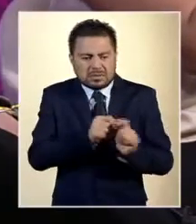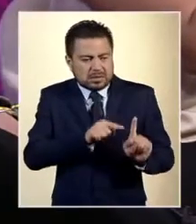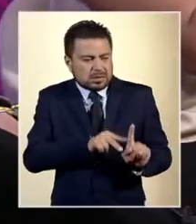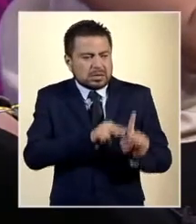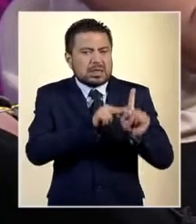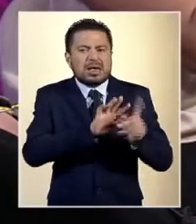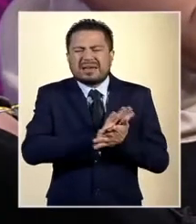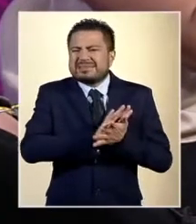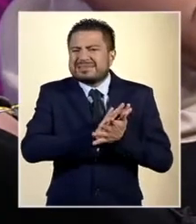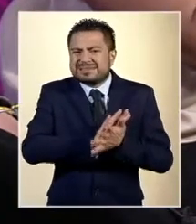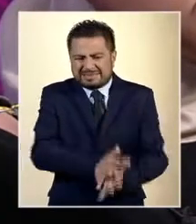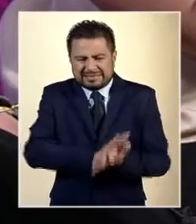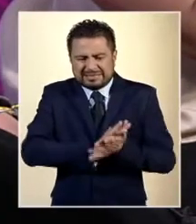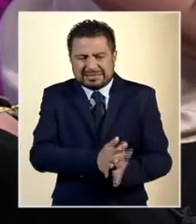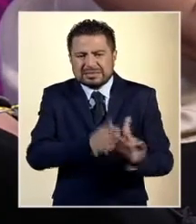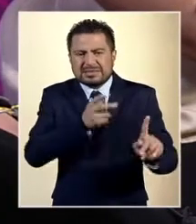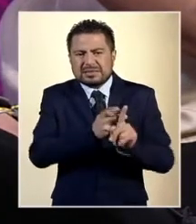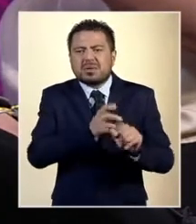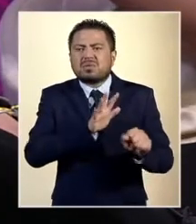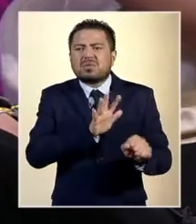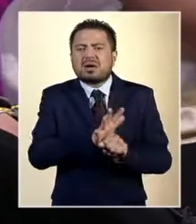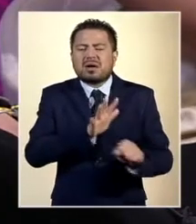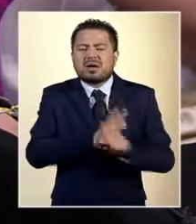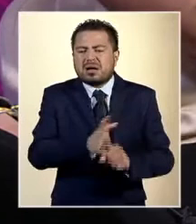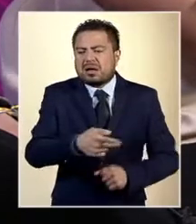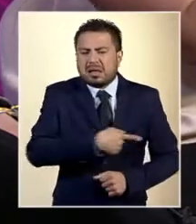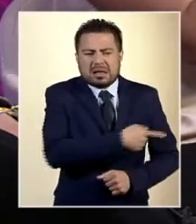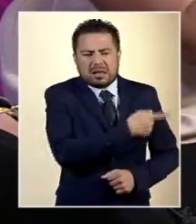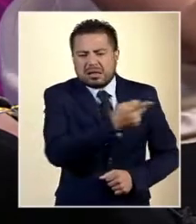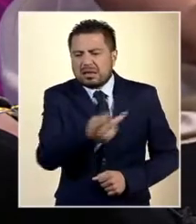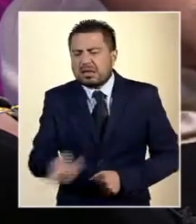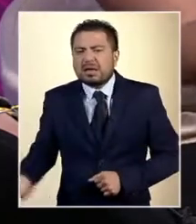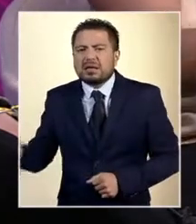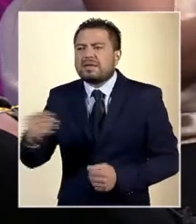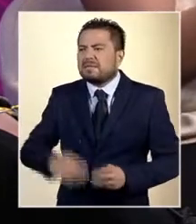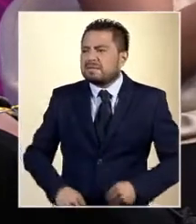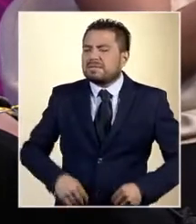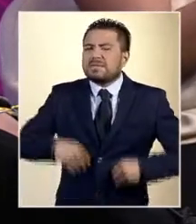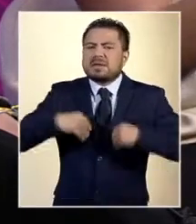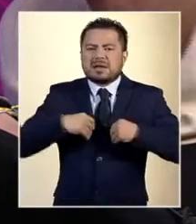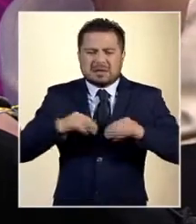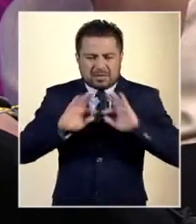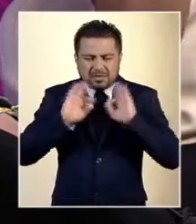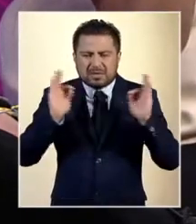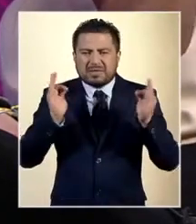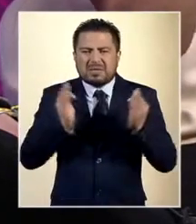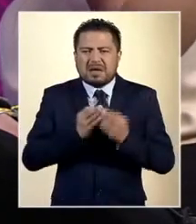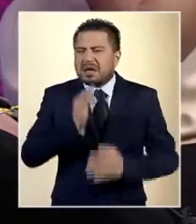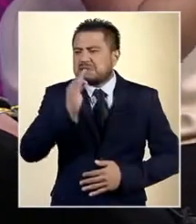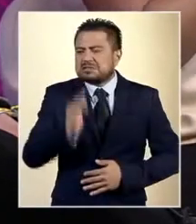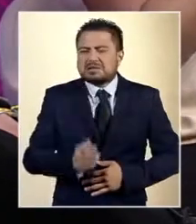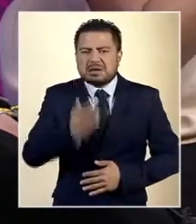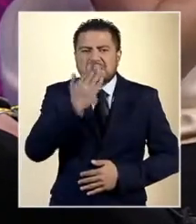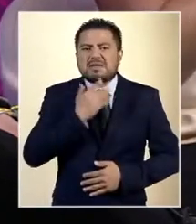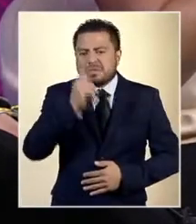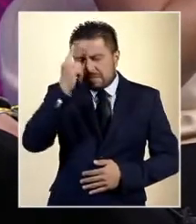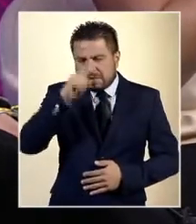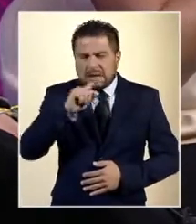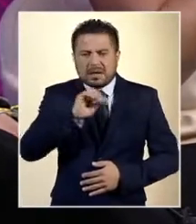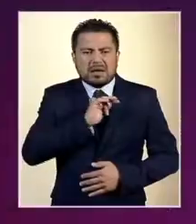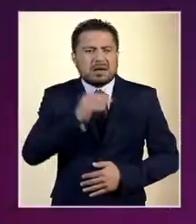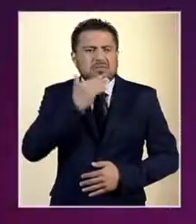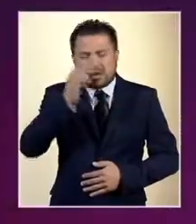mirada discriminadora del pobre y del que vive de una manera inaceptable para las